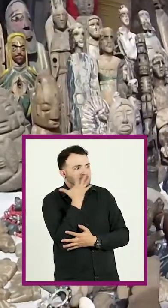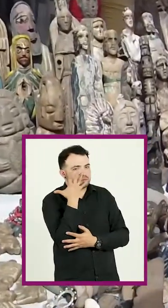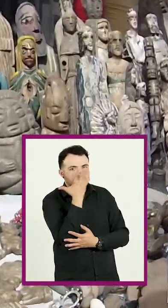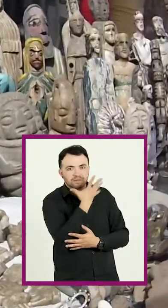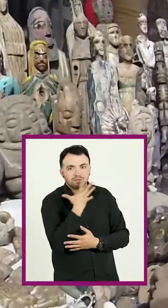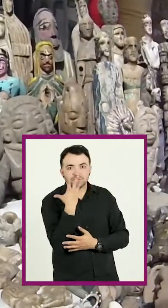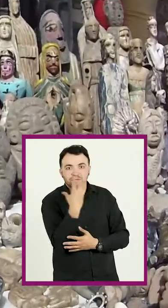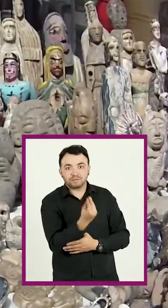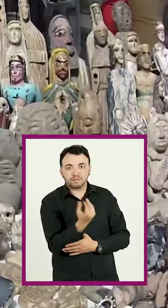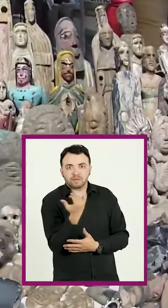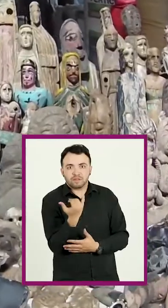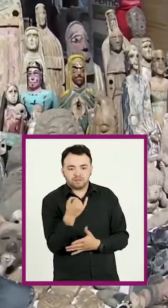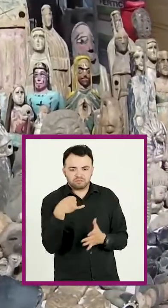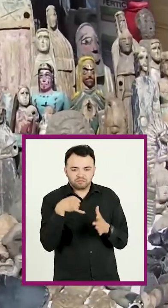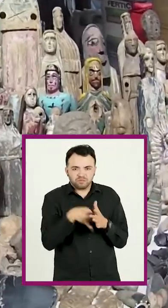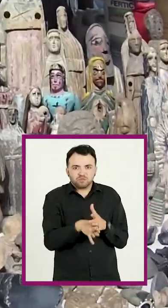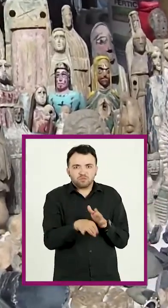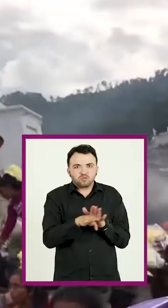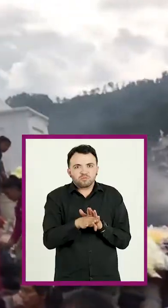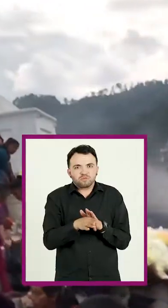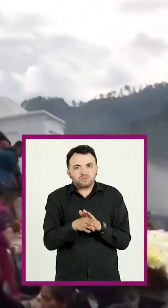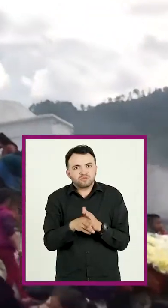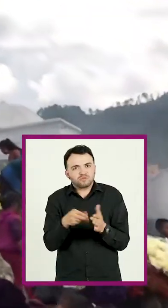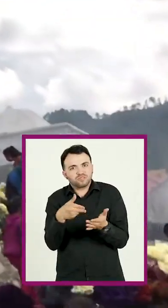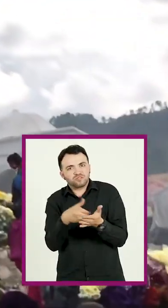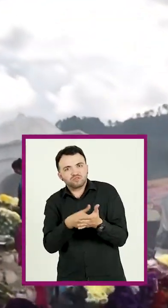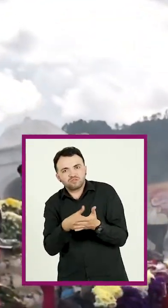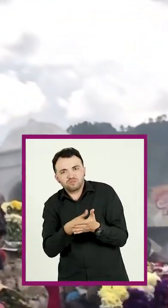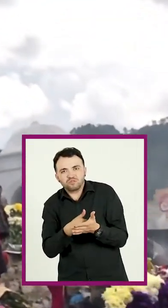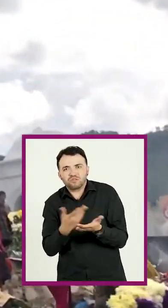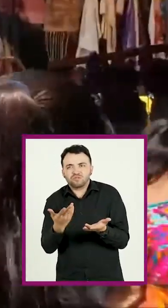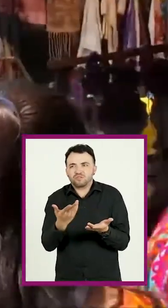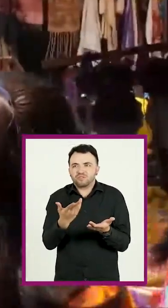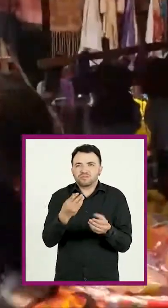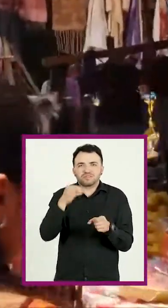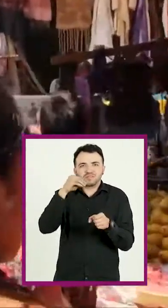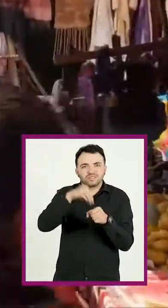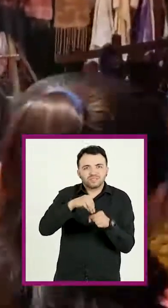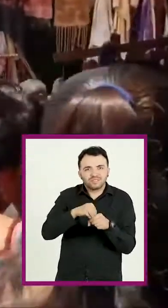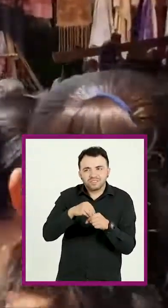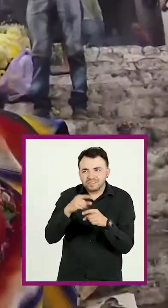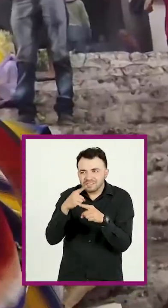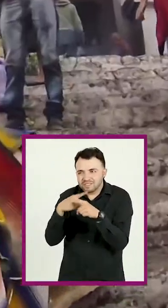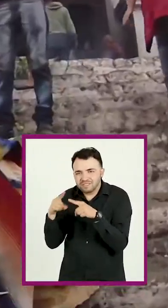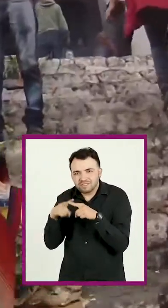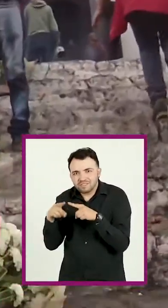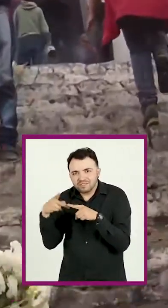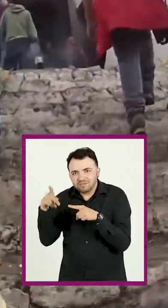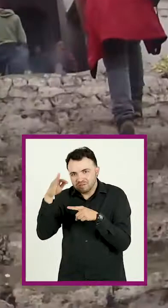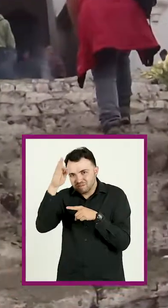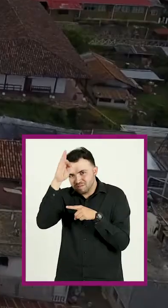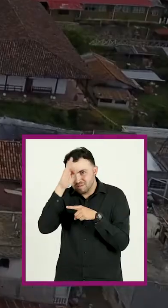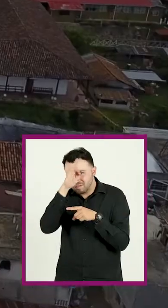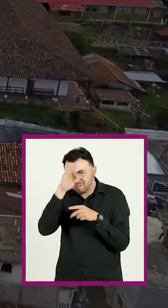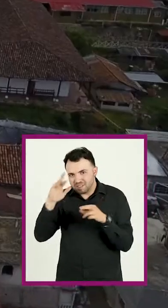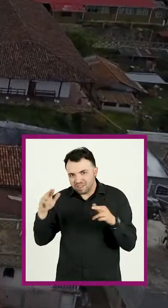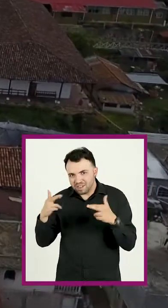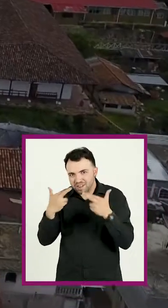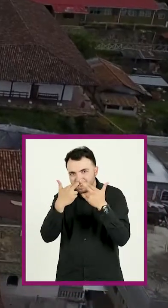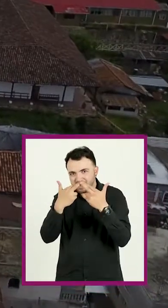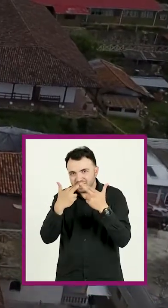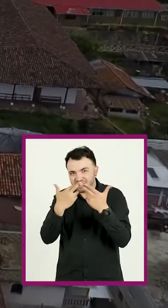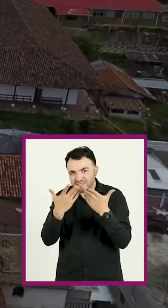el profundo sincretismo religioso plasmado en las iglesias, las ferias y los mercados, en ciudades